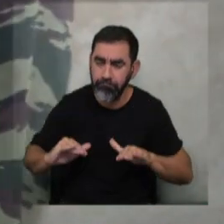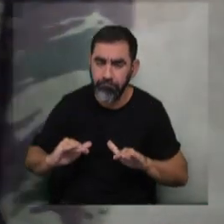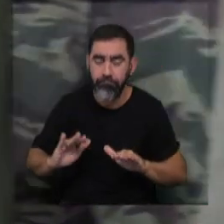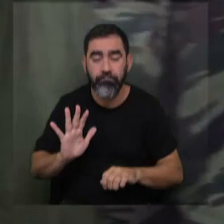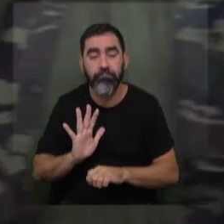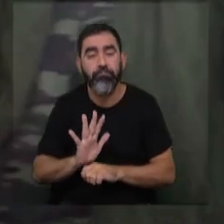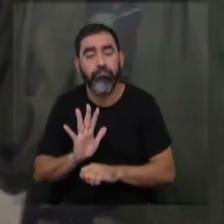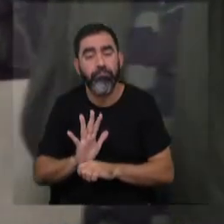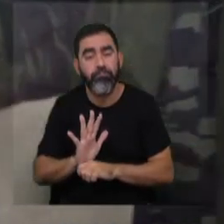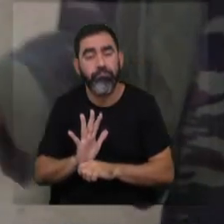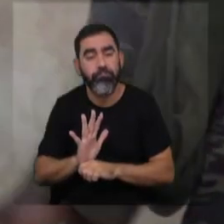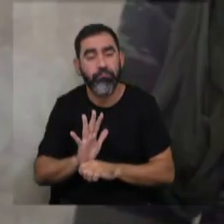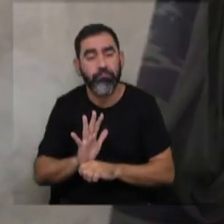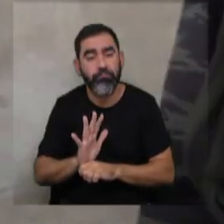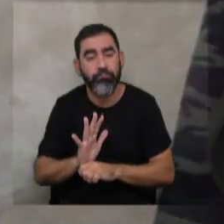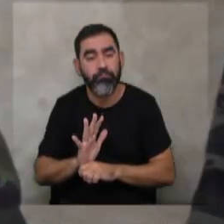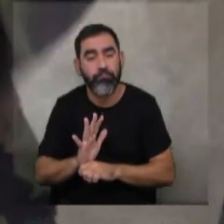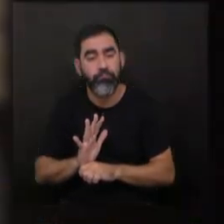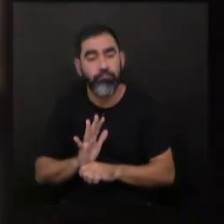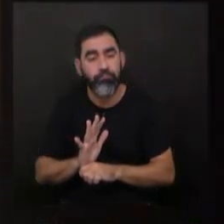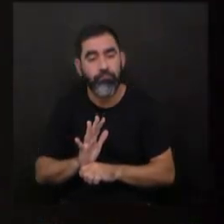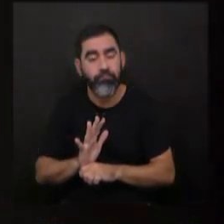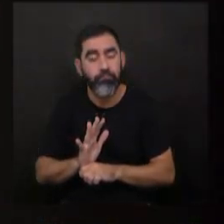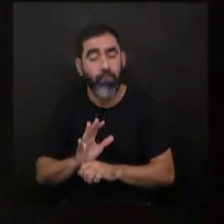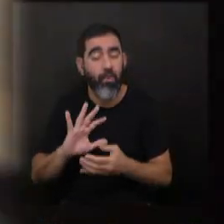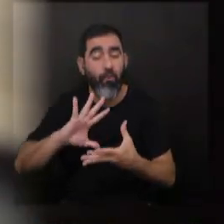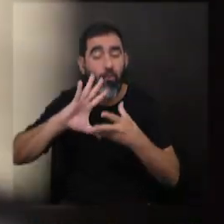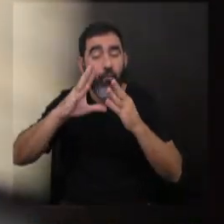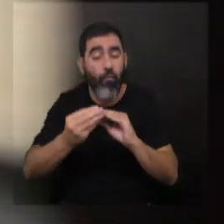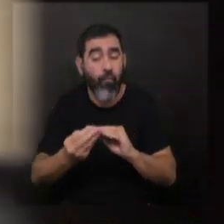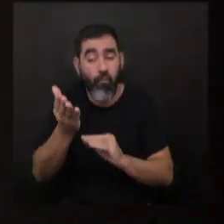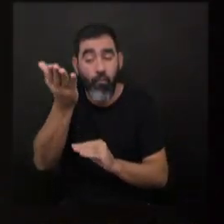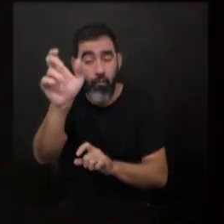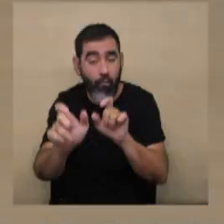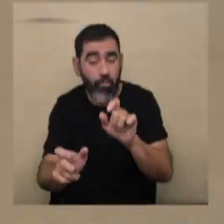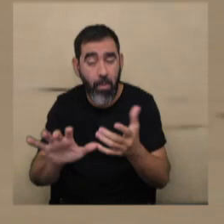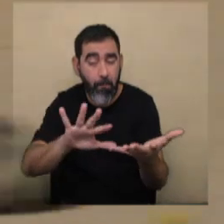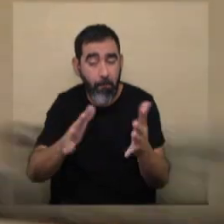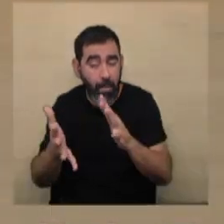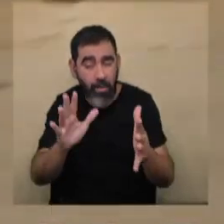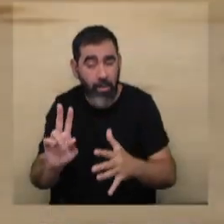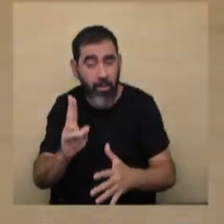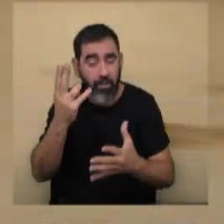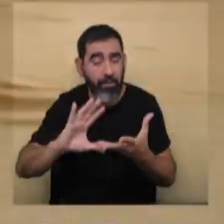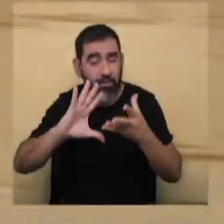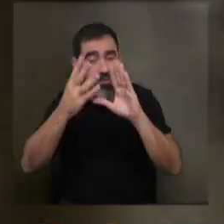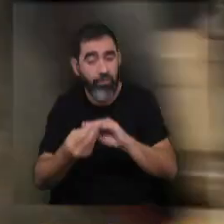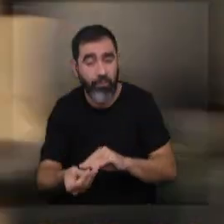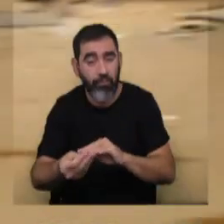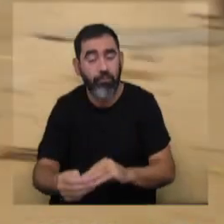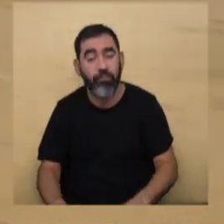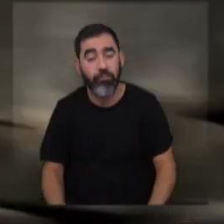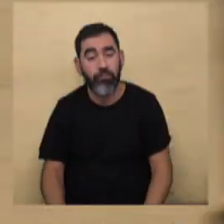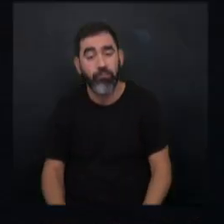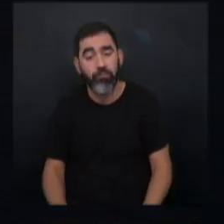como, no sé, diría como de la idiosincrasia de los saharauis, que creo que se parece y se asemeja mucho a la idiosincrasia uruguaya, y eso